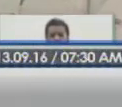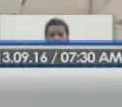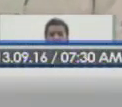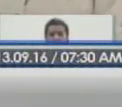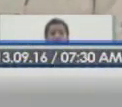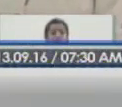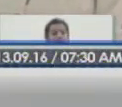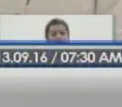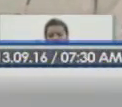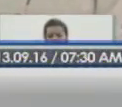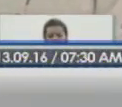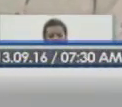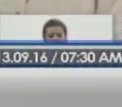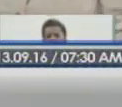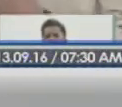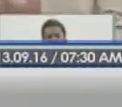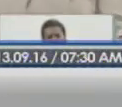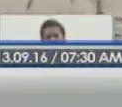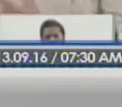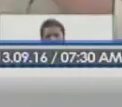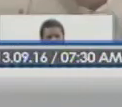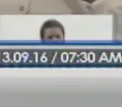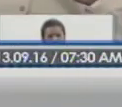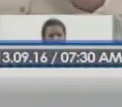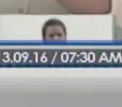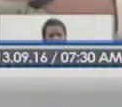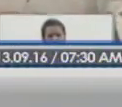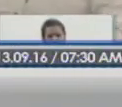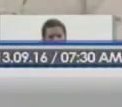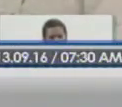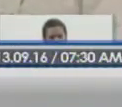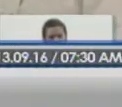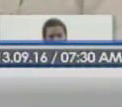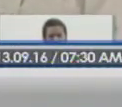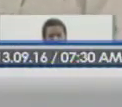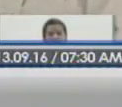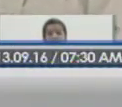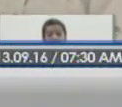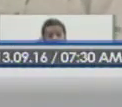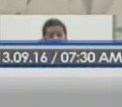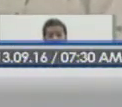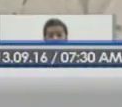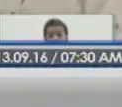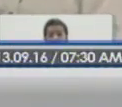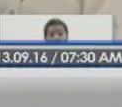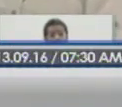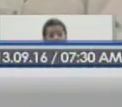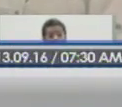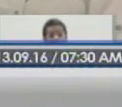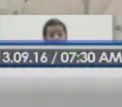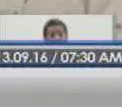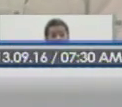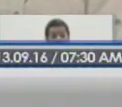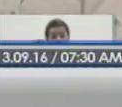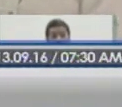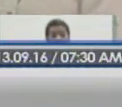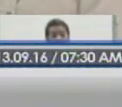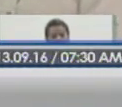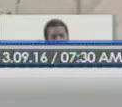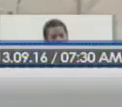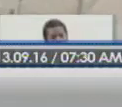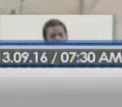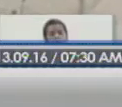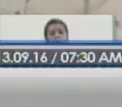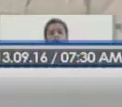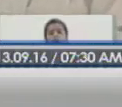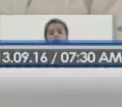precio que es un precio justo. O sea, se hizo todo lo que es el análisis de todo lo que implica el proceso